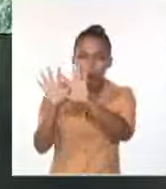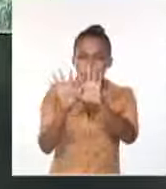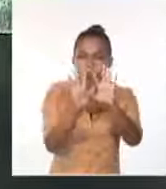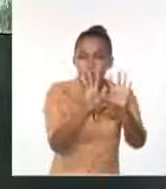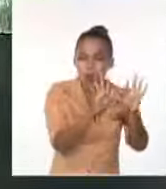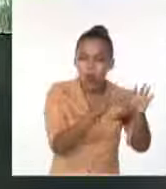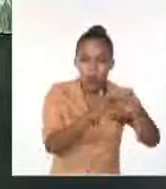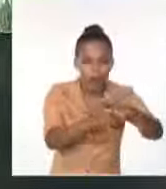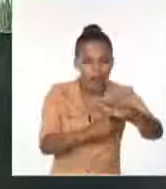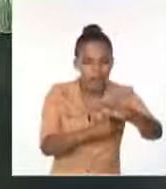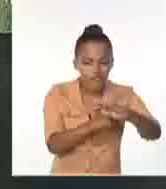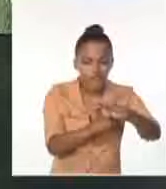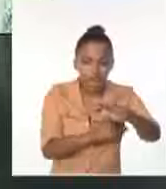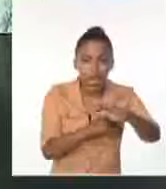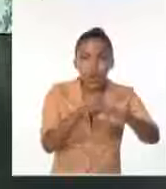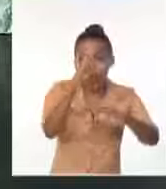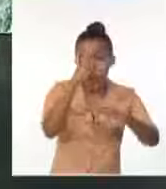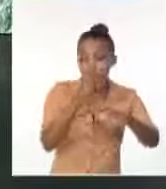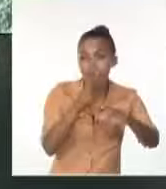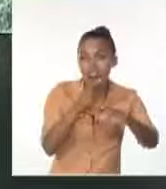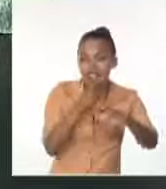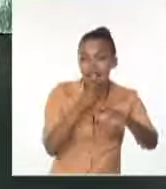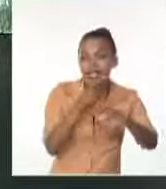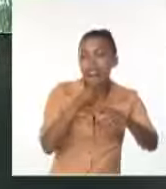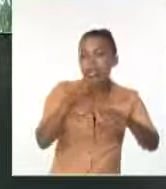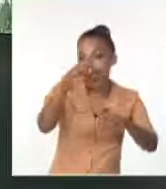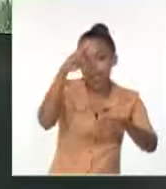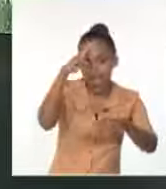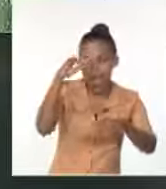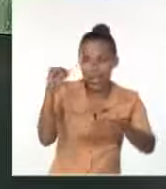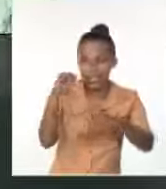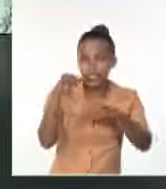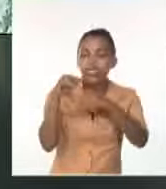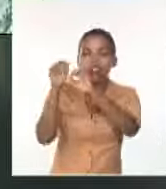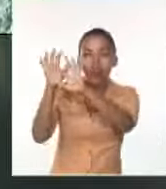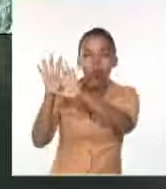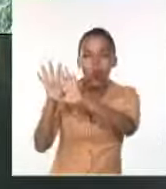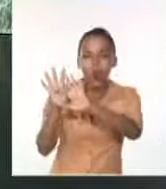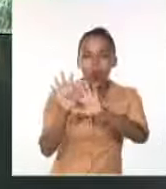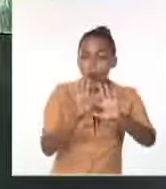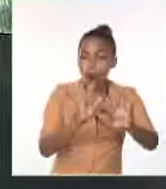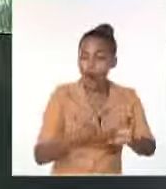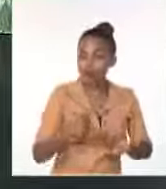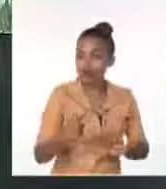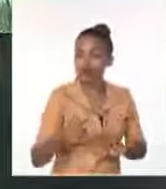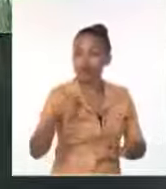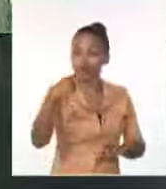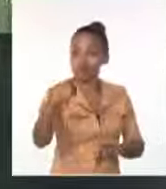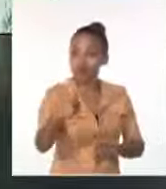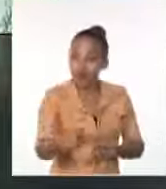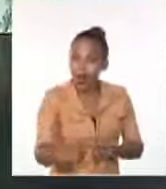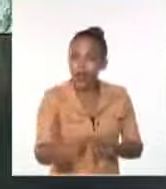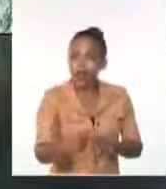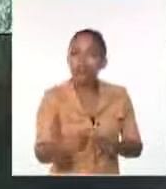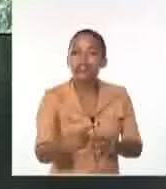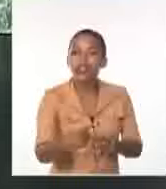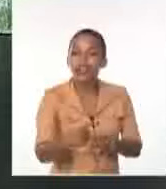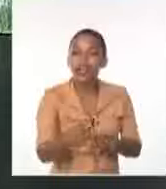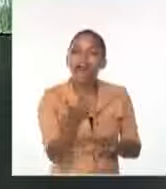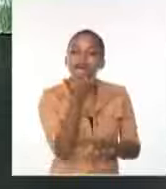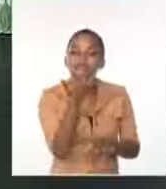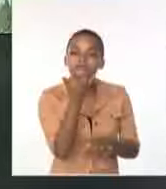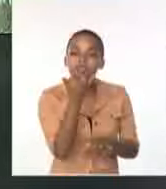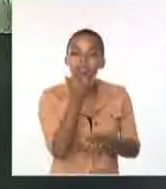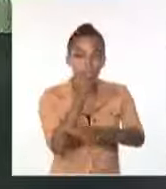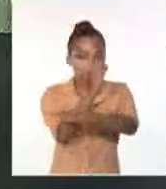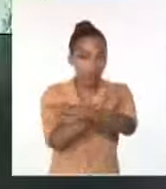está desplazando hacia el este por lo tanto a partir de mañana pasado mañana va a influir la parte oriental de nuestro territorio